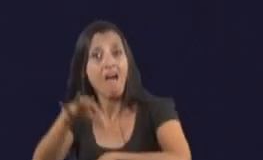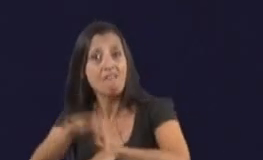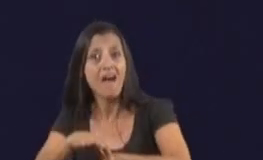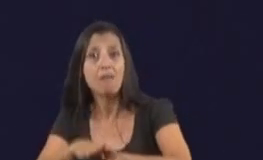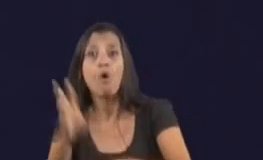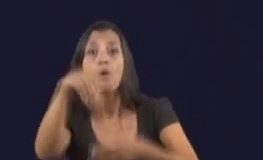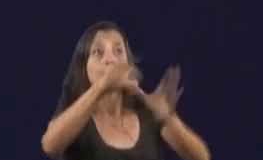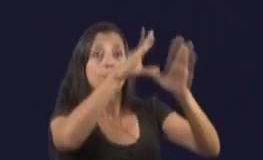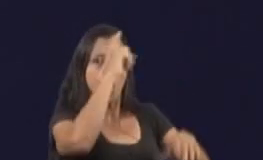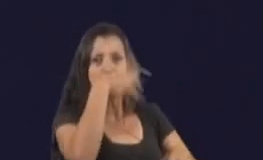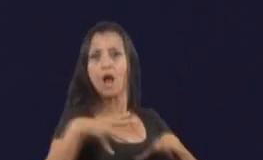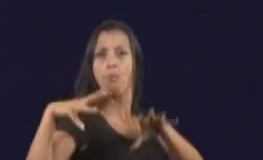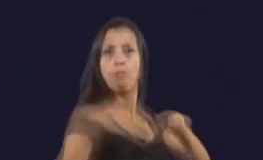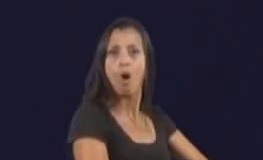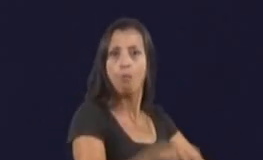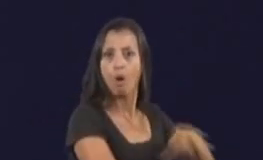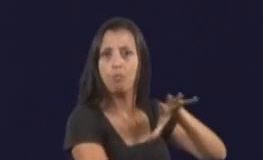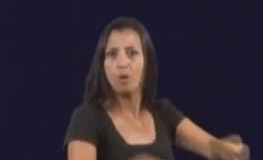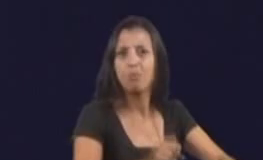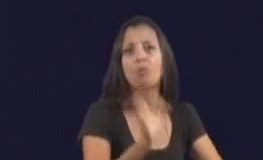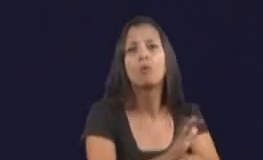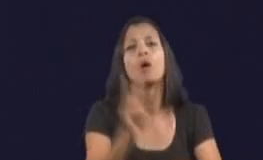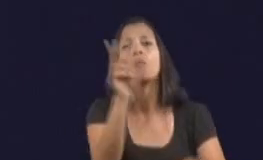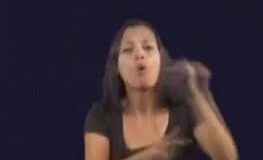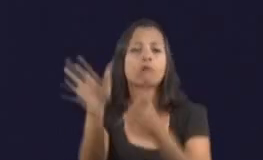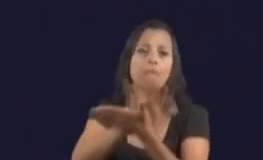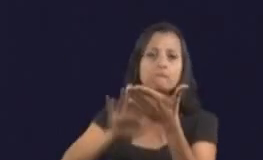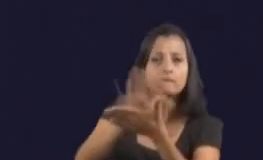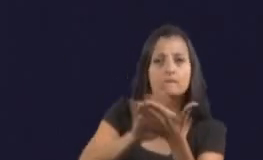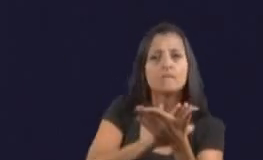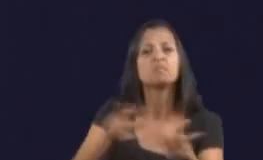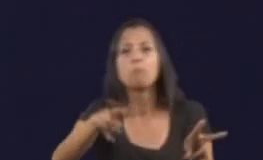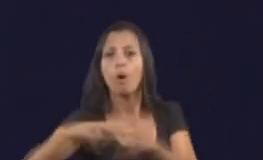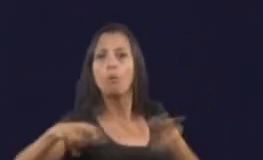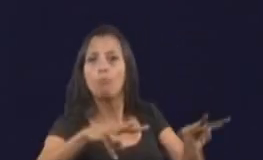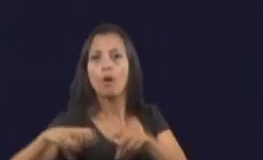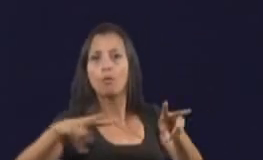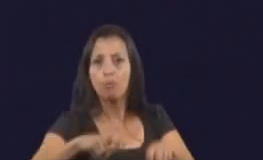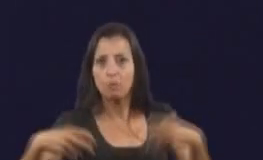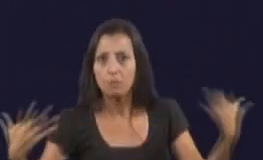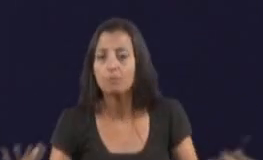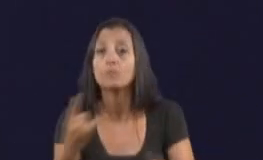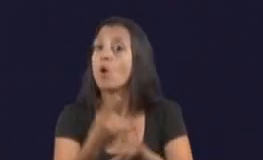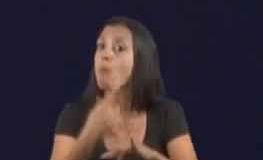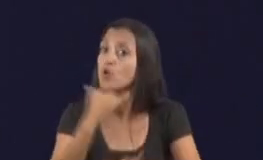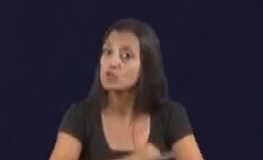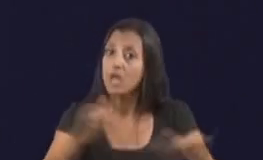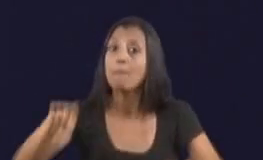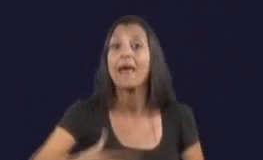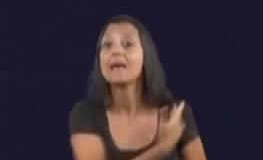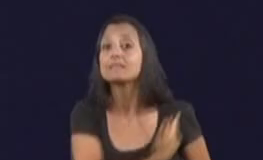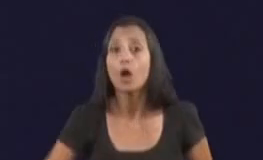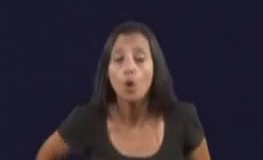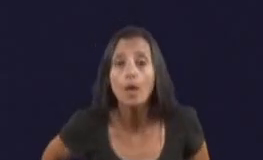Estado ineficiente para hacer de sus curros y negociados y, como dijimos siempre, este